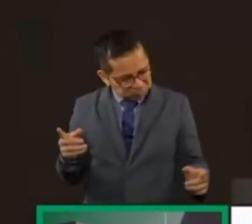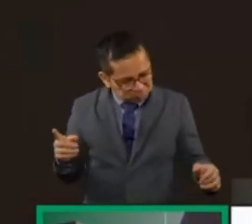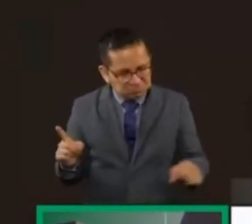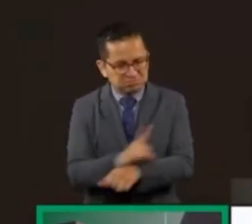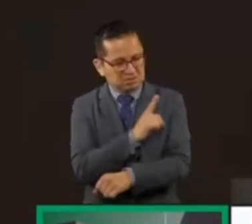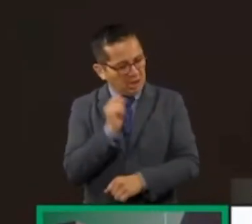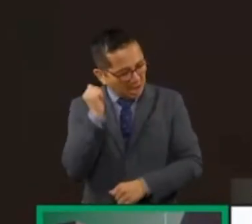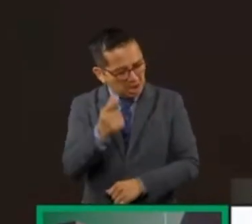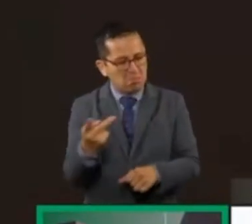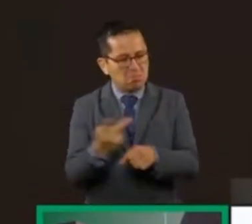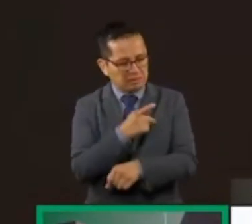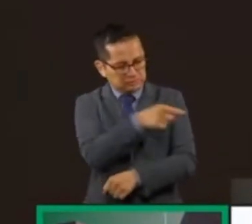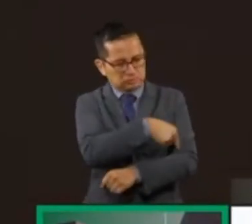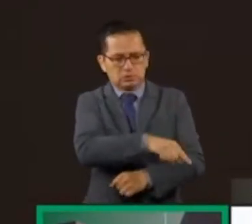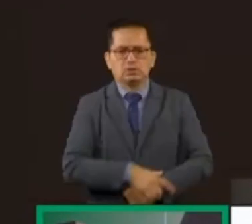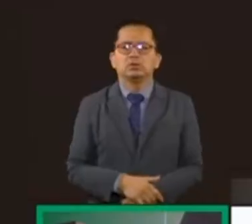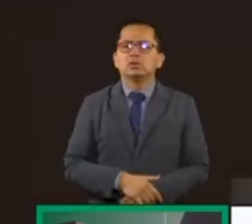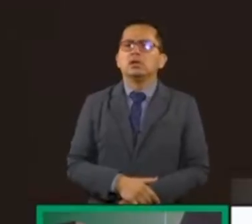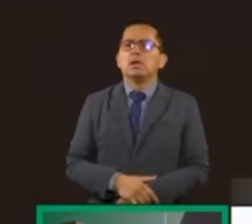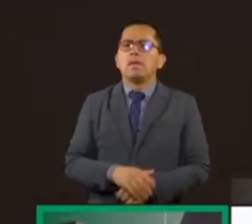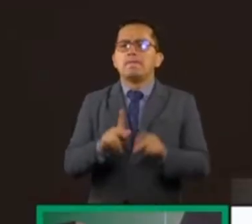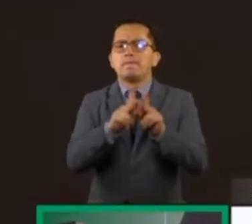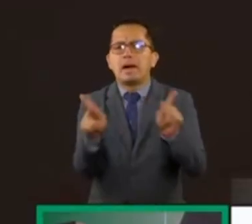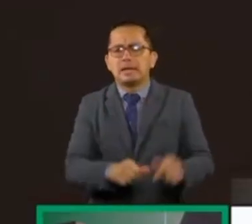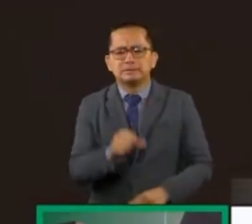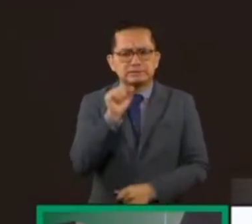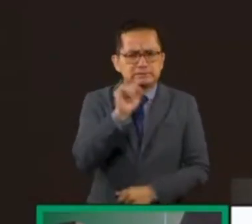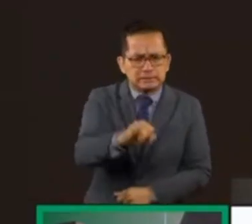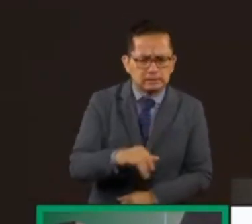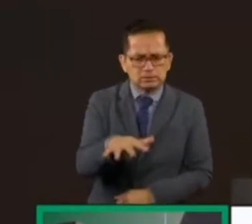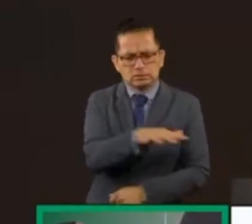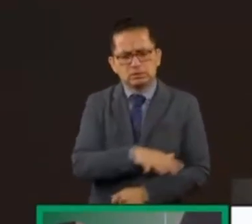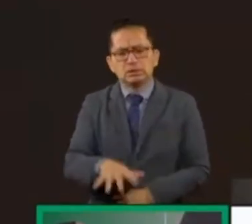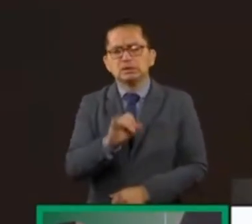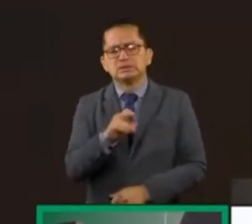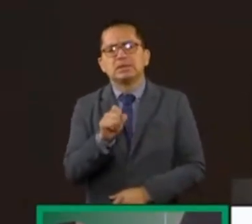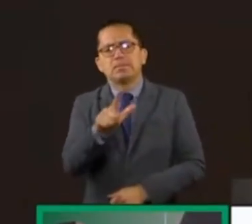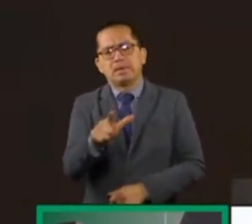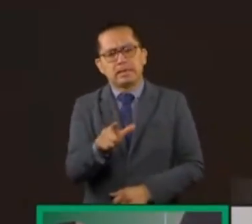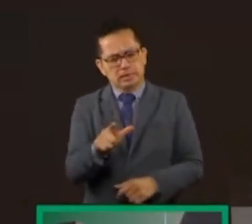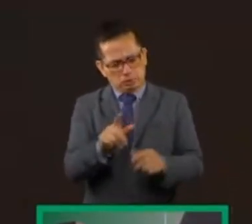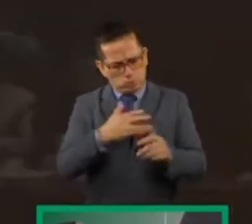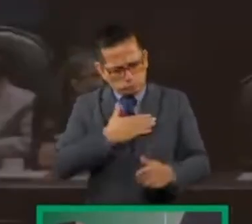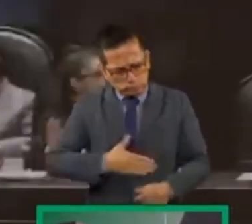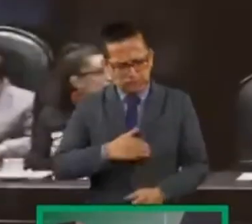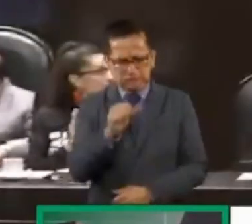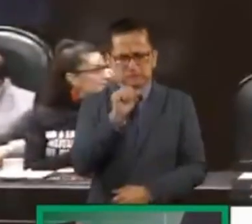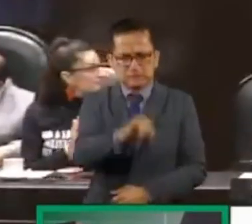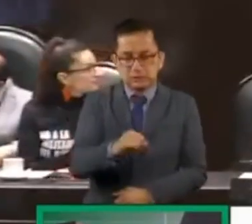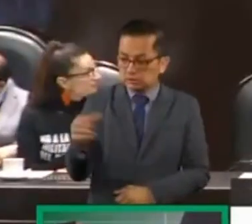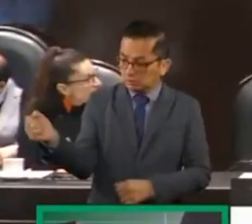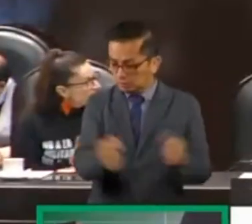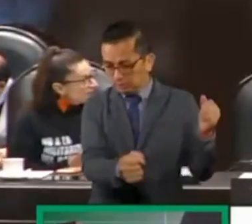a la justicia civil, no a la militarización permanente. Es cuanto, presidente. Muchas gracias.